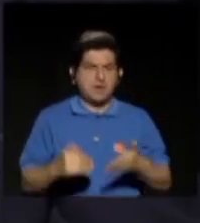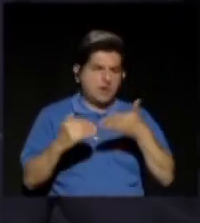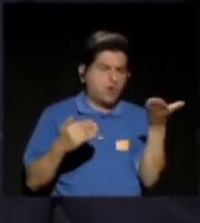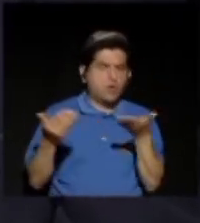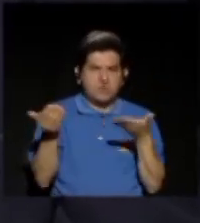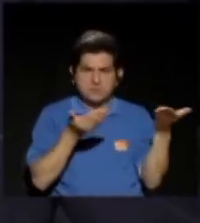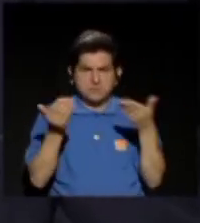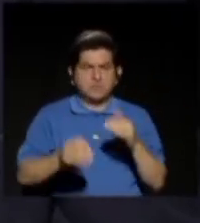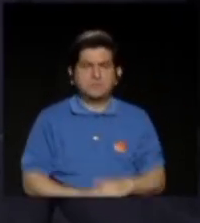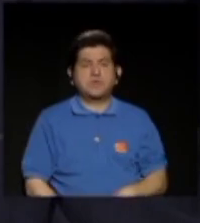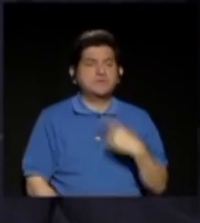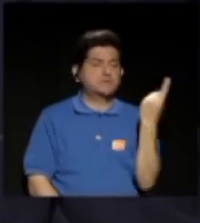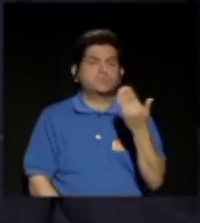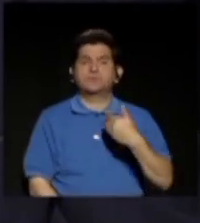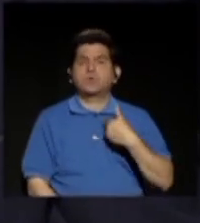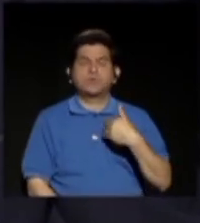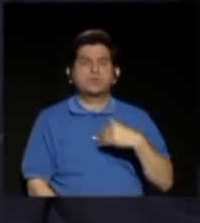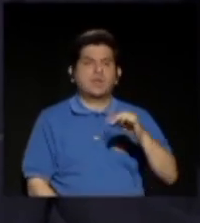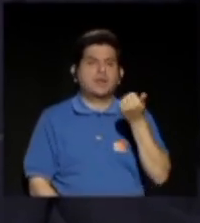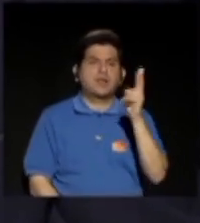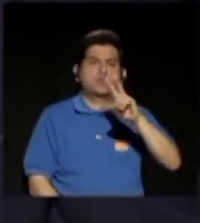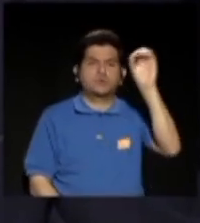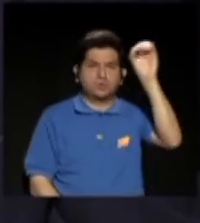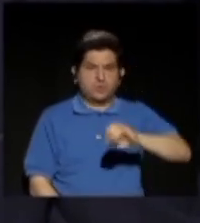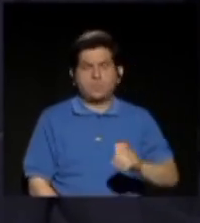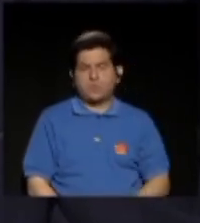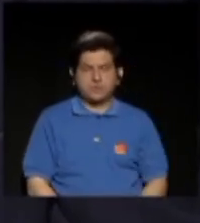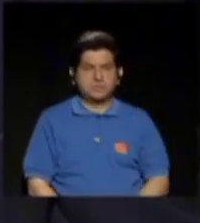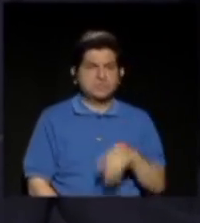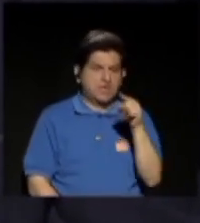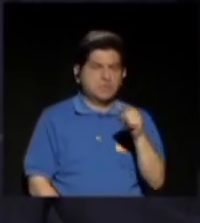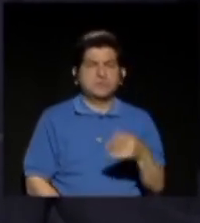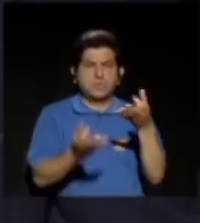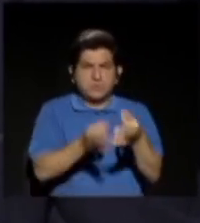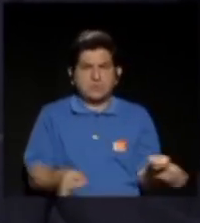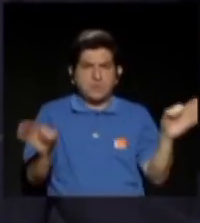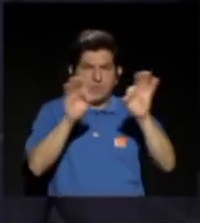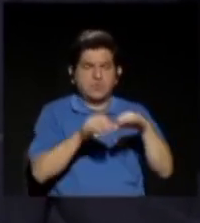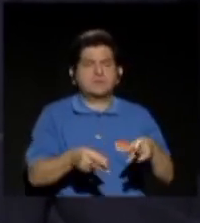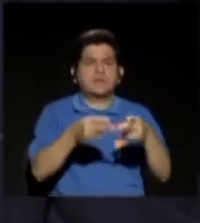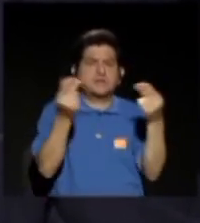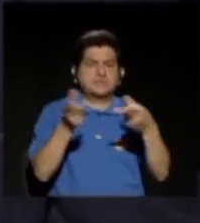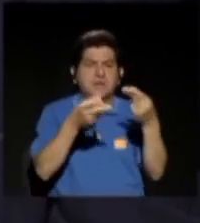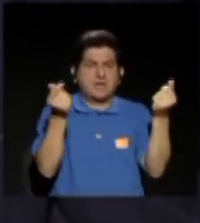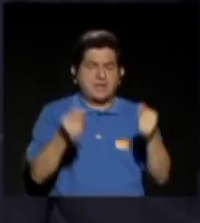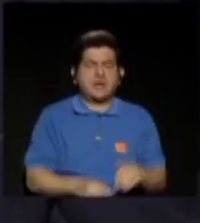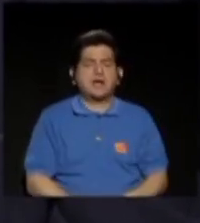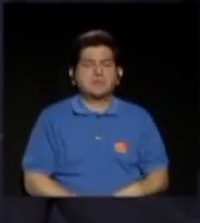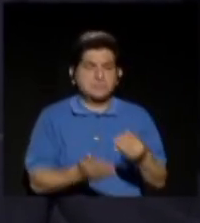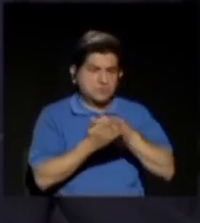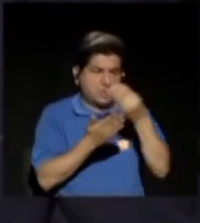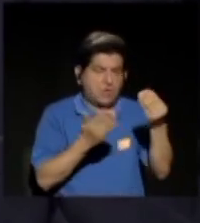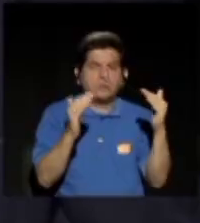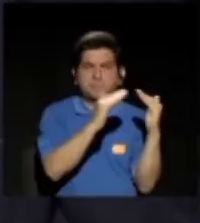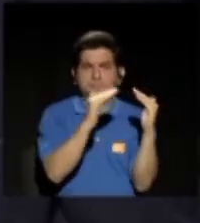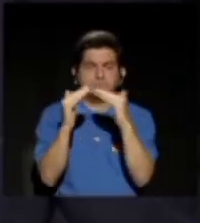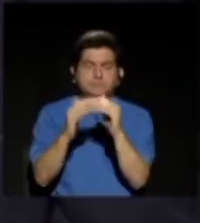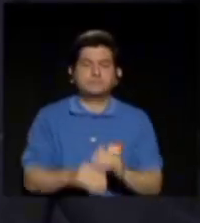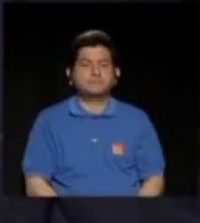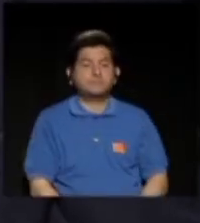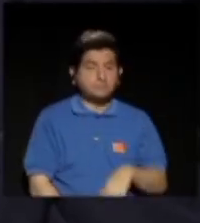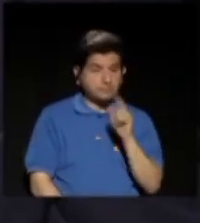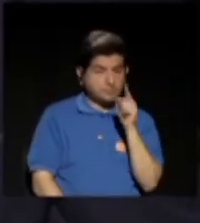servicios solo tienen un 12% de ponderación dentro del gasto de consumo de los hogares. Entonces, efectivamente, con esta